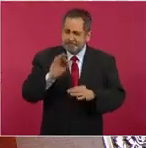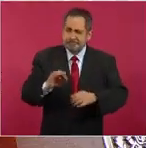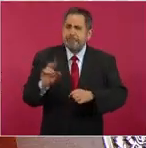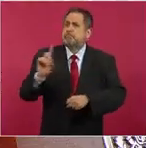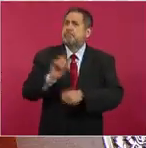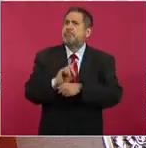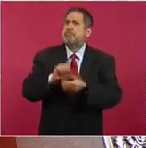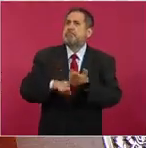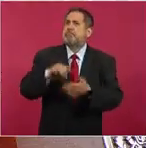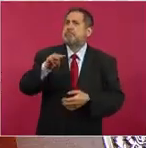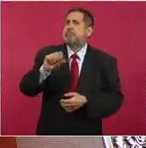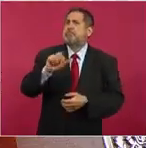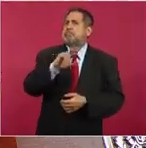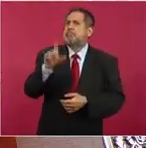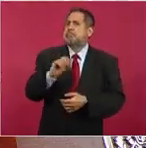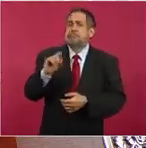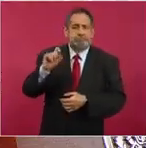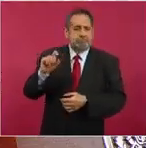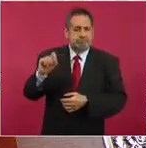21 de marzo, pero